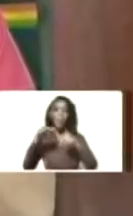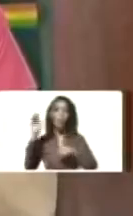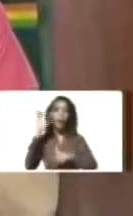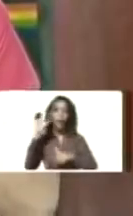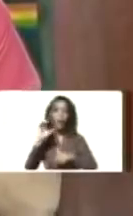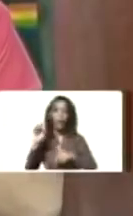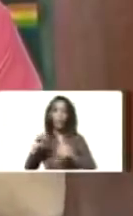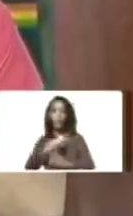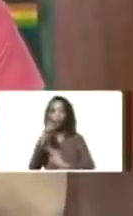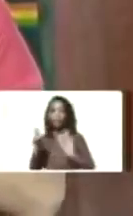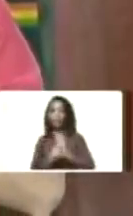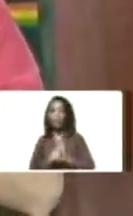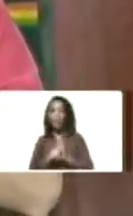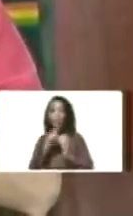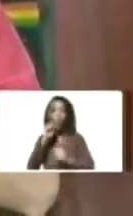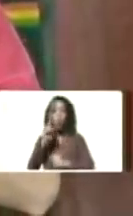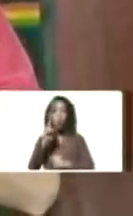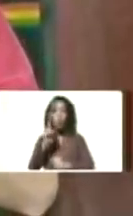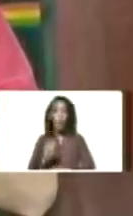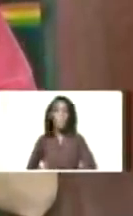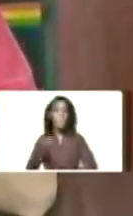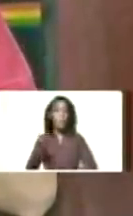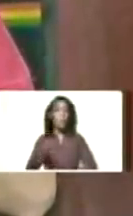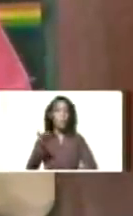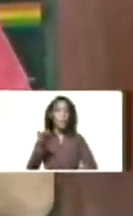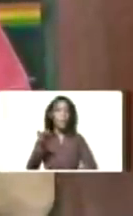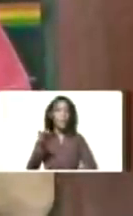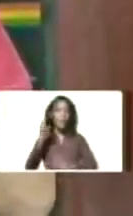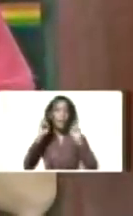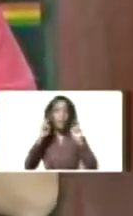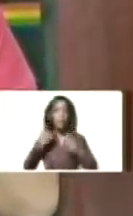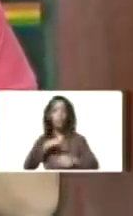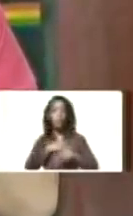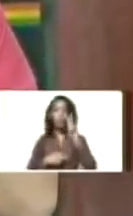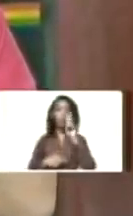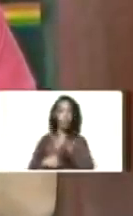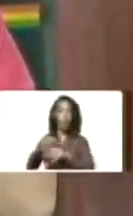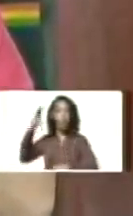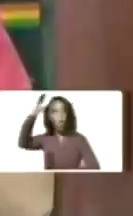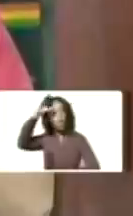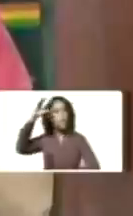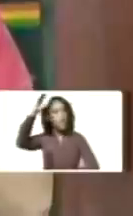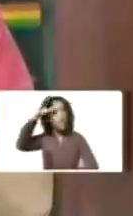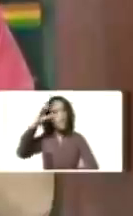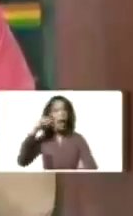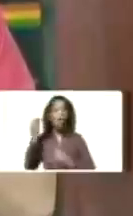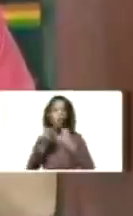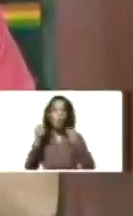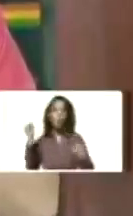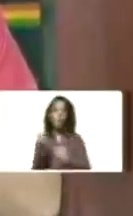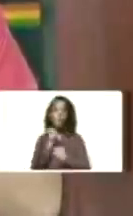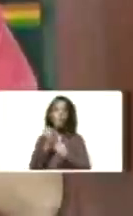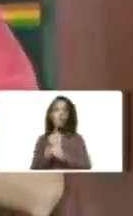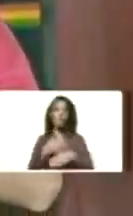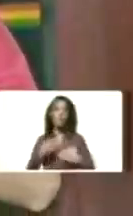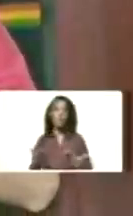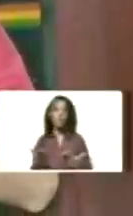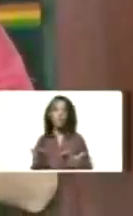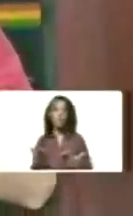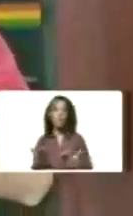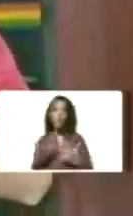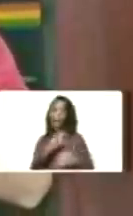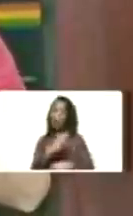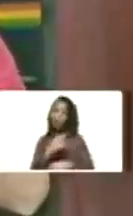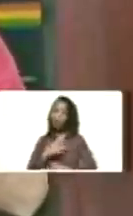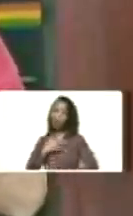tal. Uno de los saldos más importantes, presidente, que vemos nosotros de la conciencia como trabajadores es, a lo mejor pudiéramos